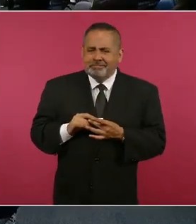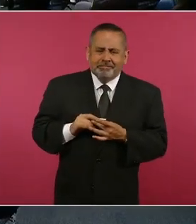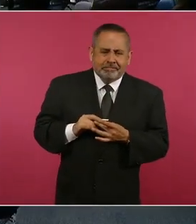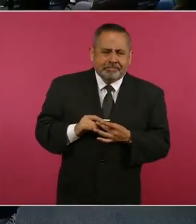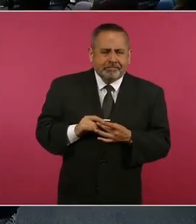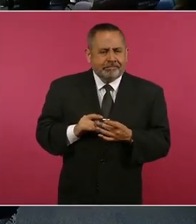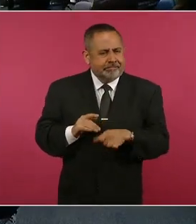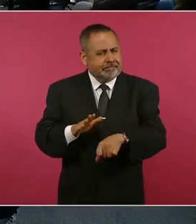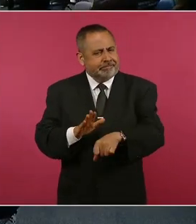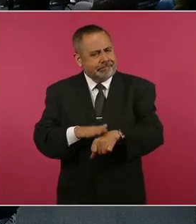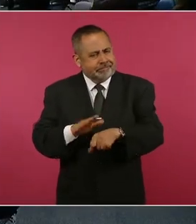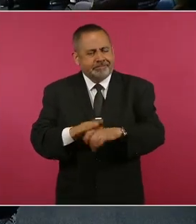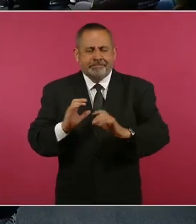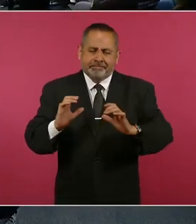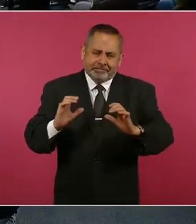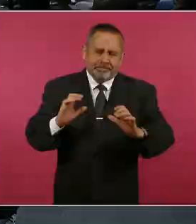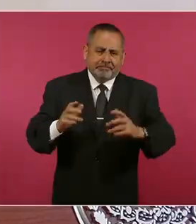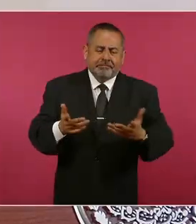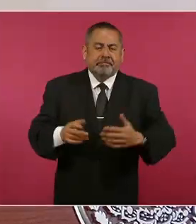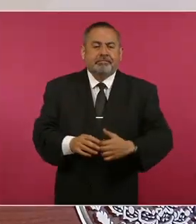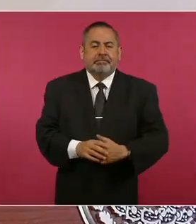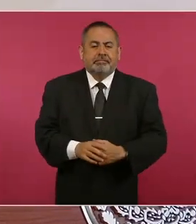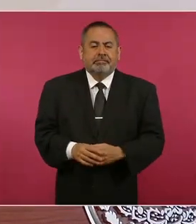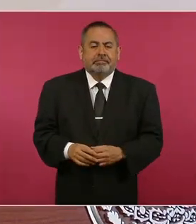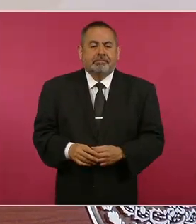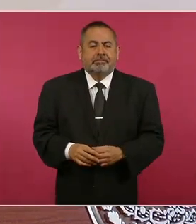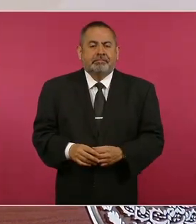andemos con cuidado. ¿Sí?